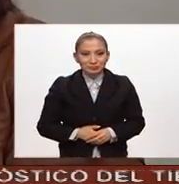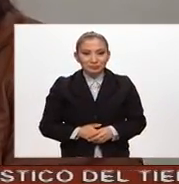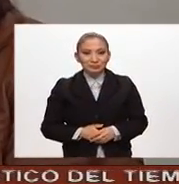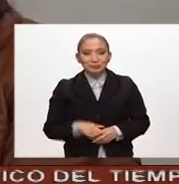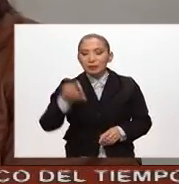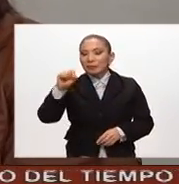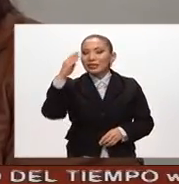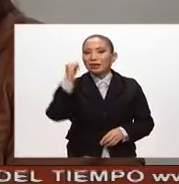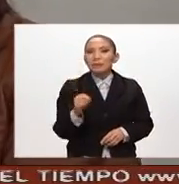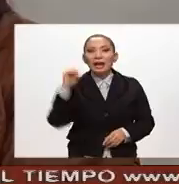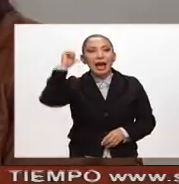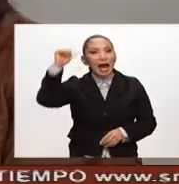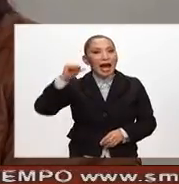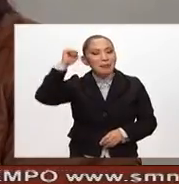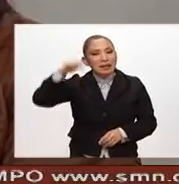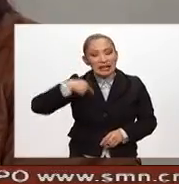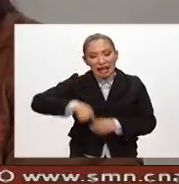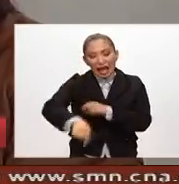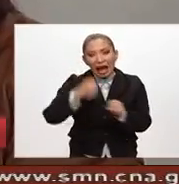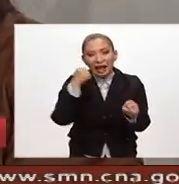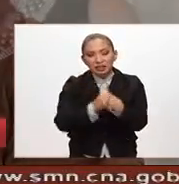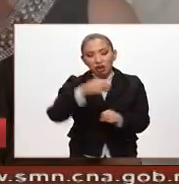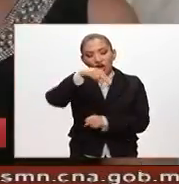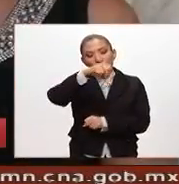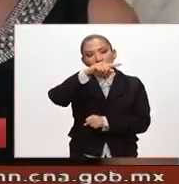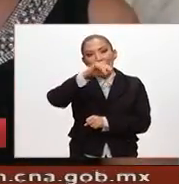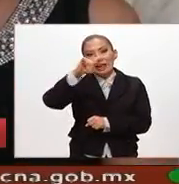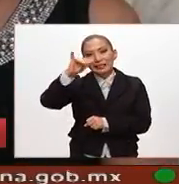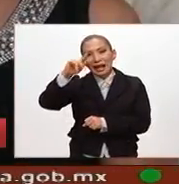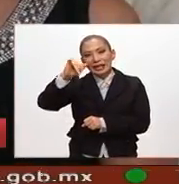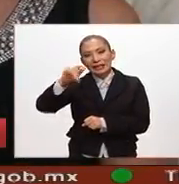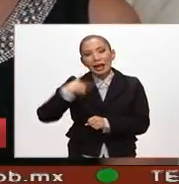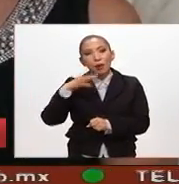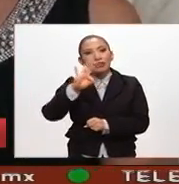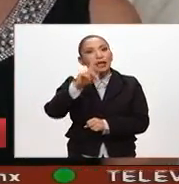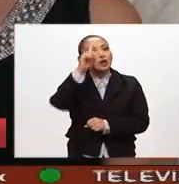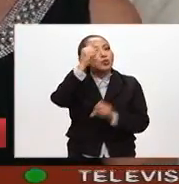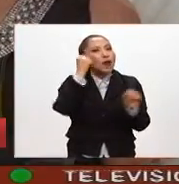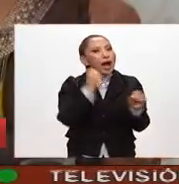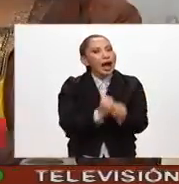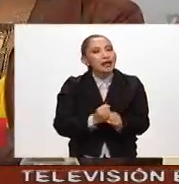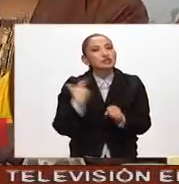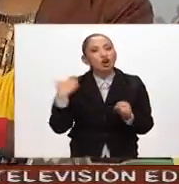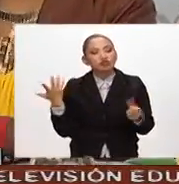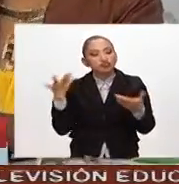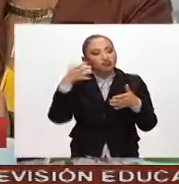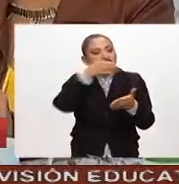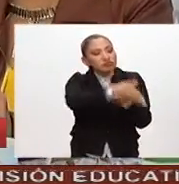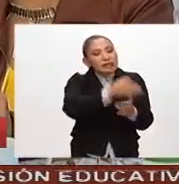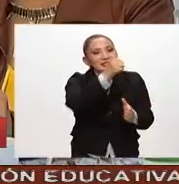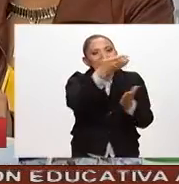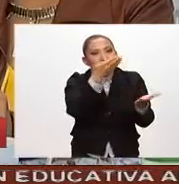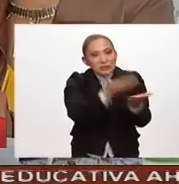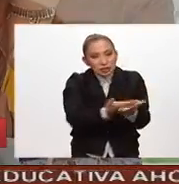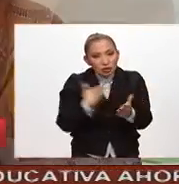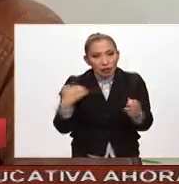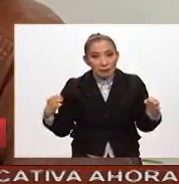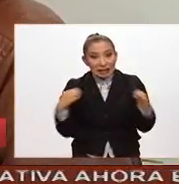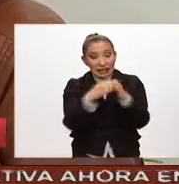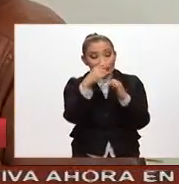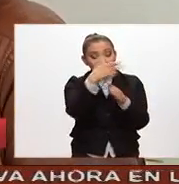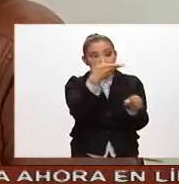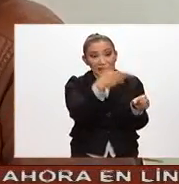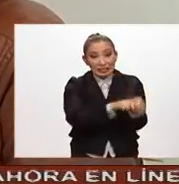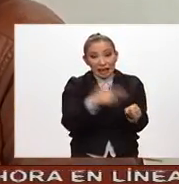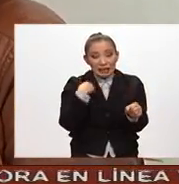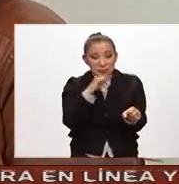El 29 de abril de este año, Norma Catalina Guijarro, de 41 años, ingresó al servicio de urgencias del Hospital